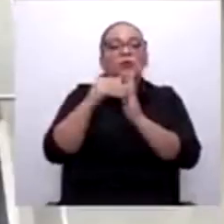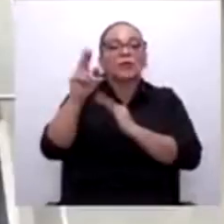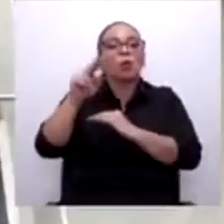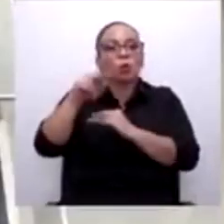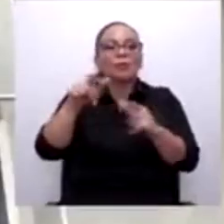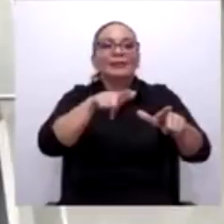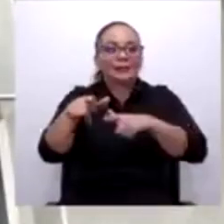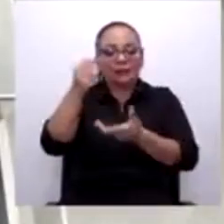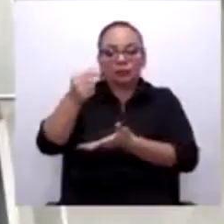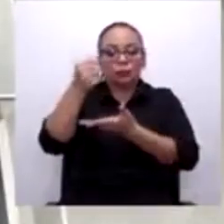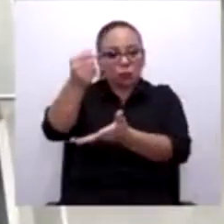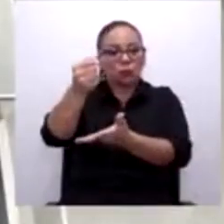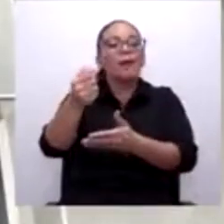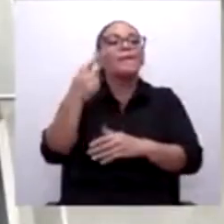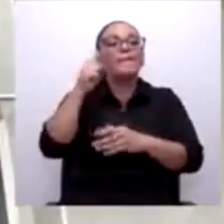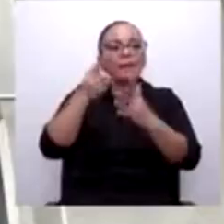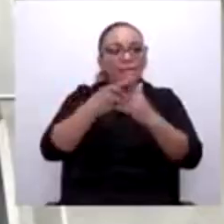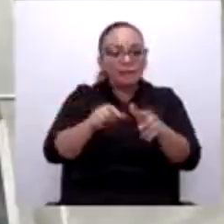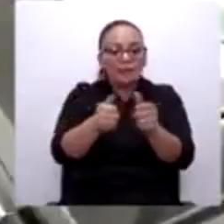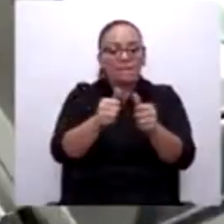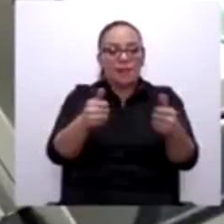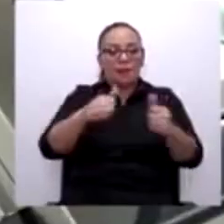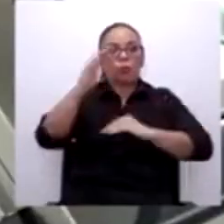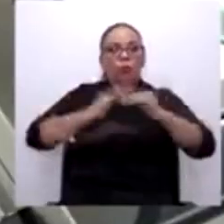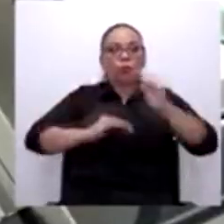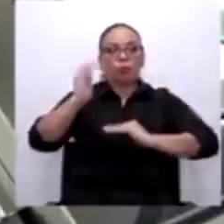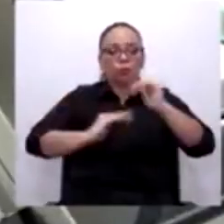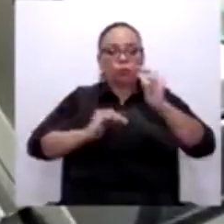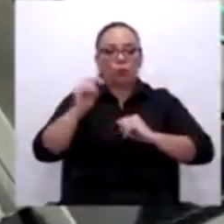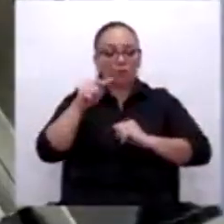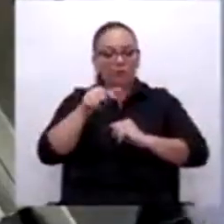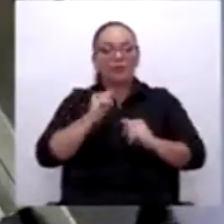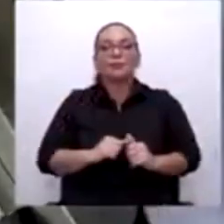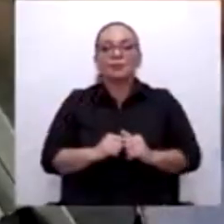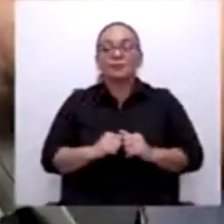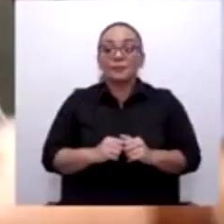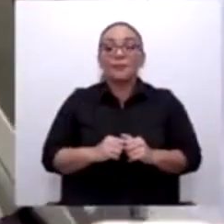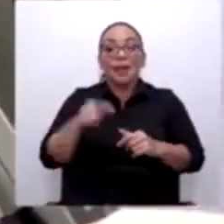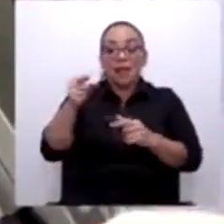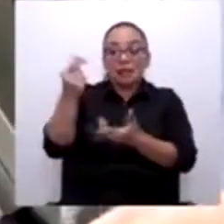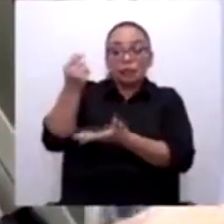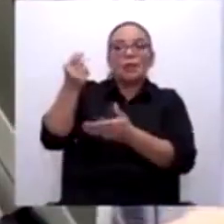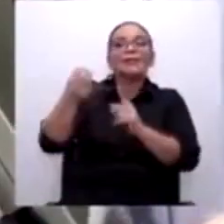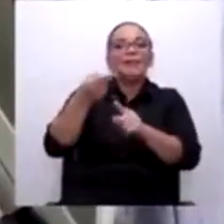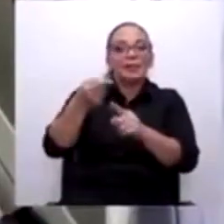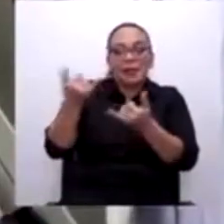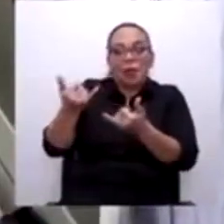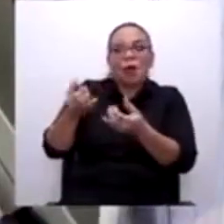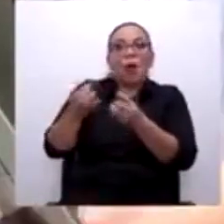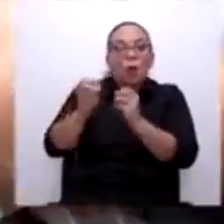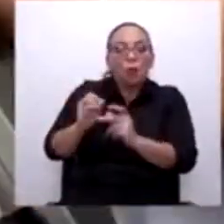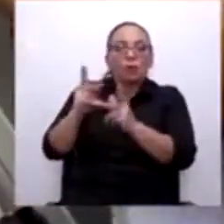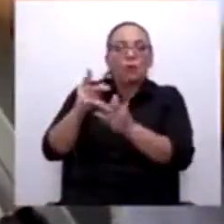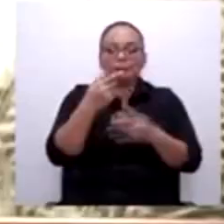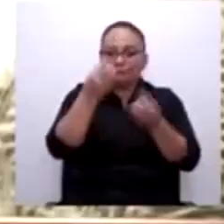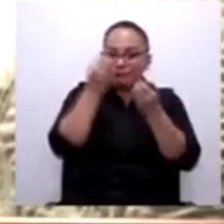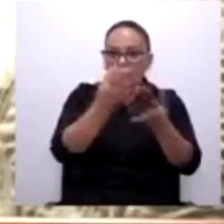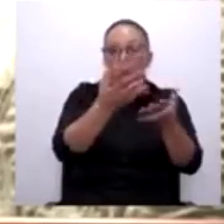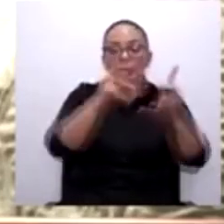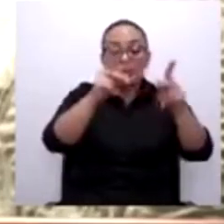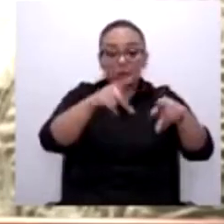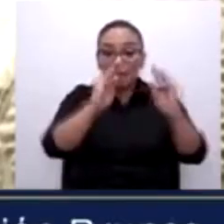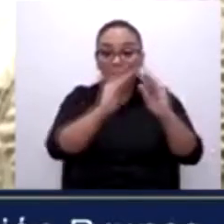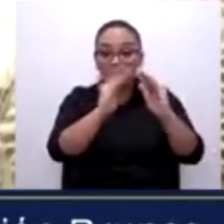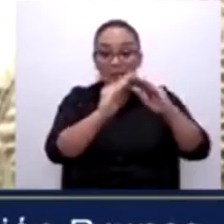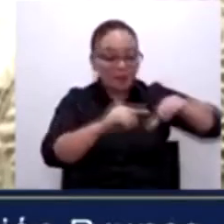conscientes de la necesidad de la responsabilidad fiscal que tenemos, les dijimos a los habitantes del sur-sur, no